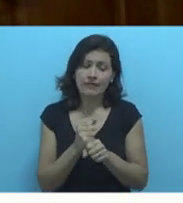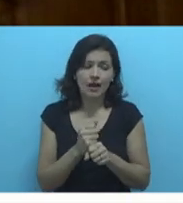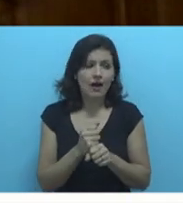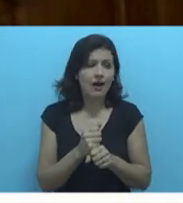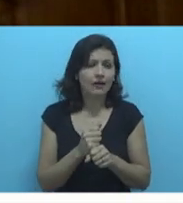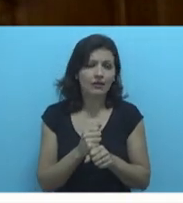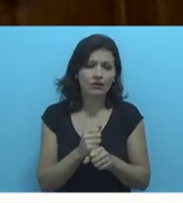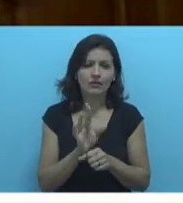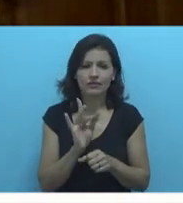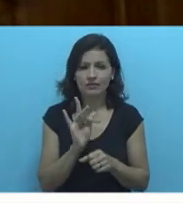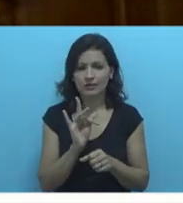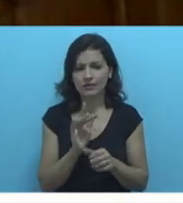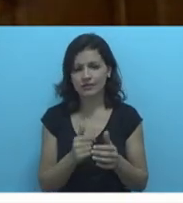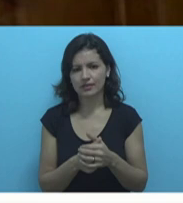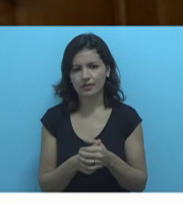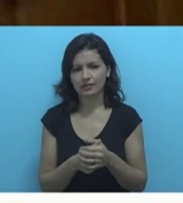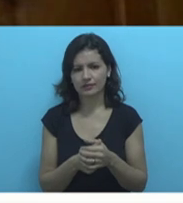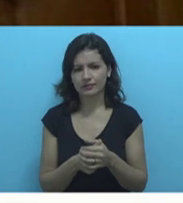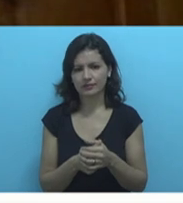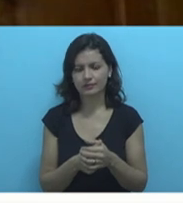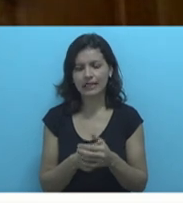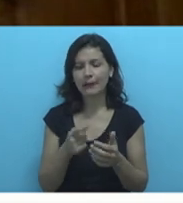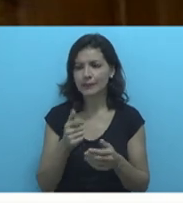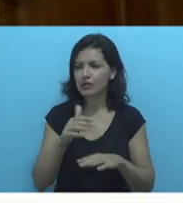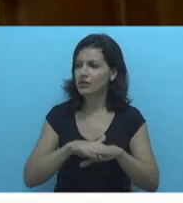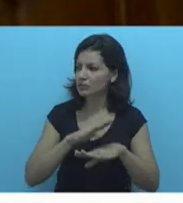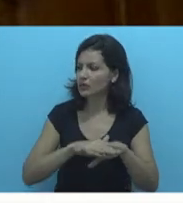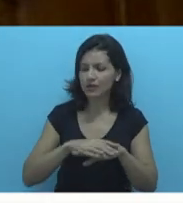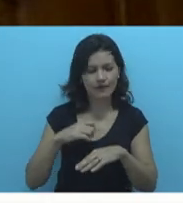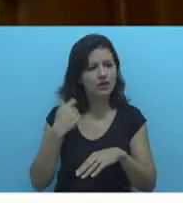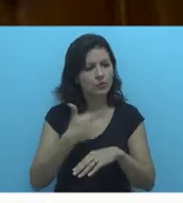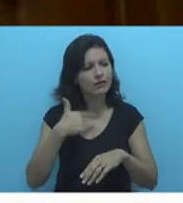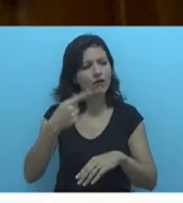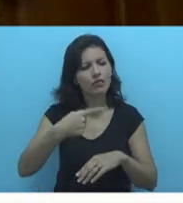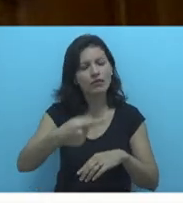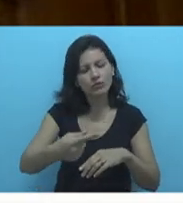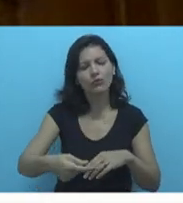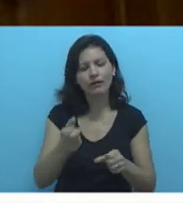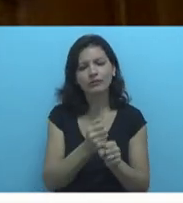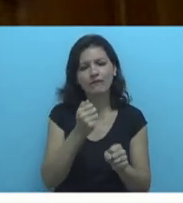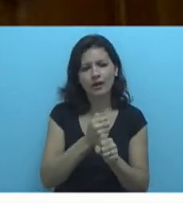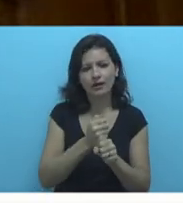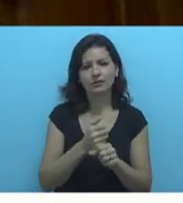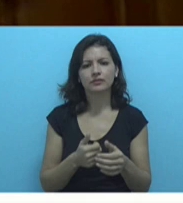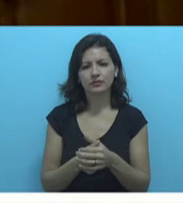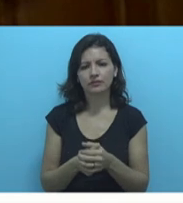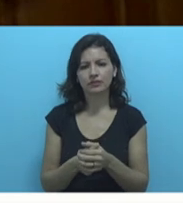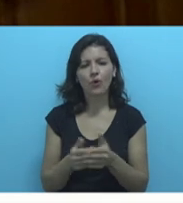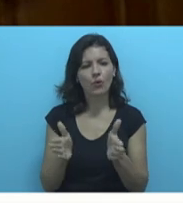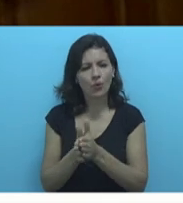misma sin Miguel, pero que tenemos la enorme responsabilidad y tarea de seguir haciendo crecer, de seguir poniendo al lado de la